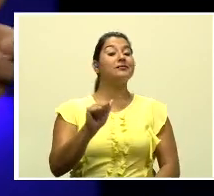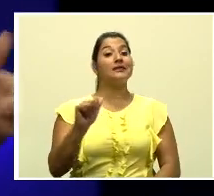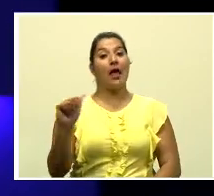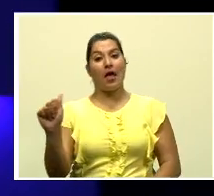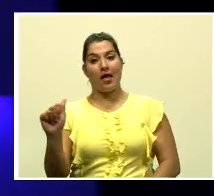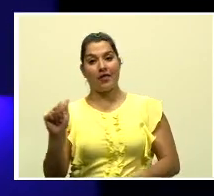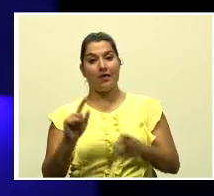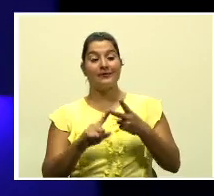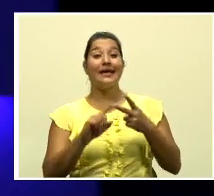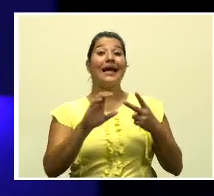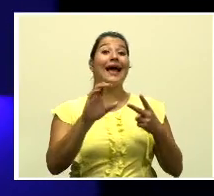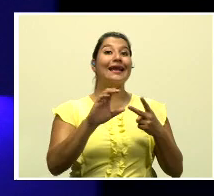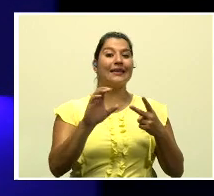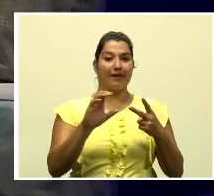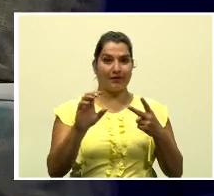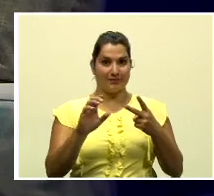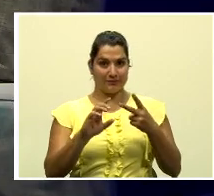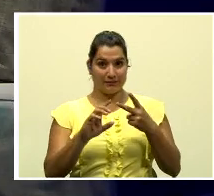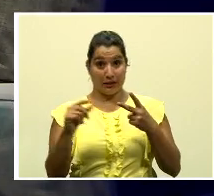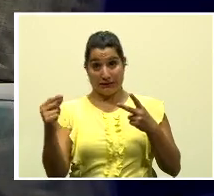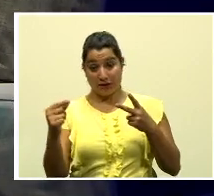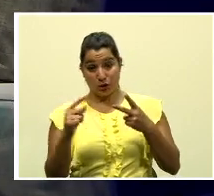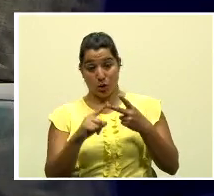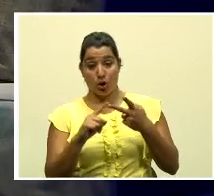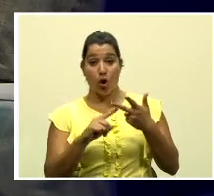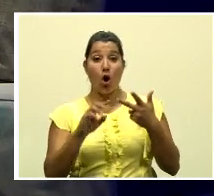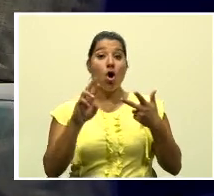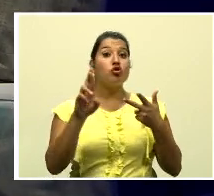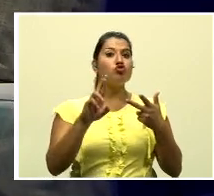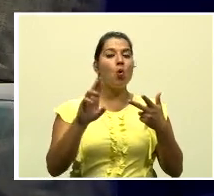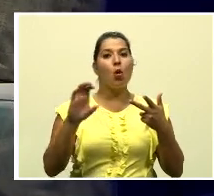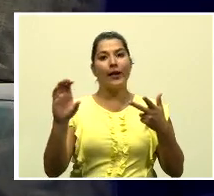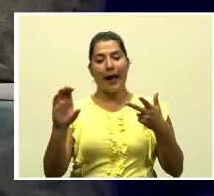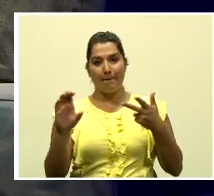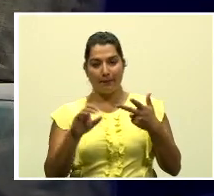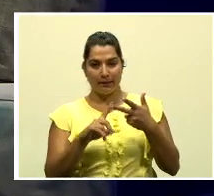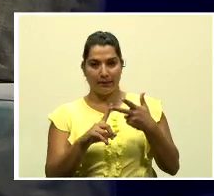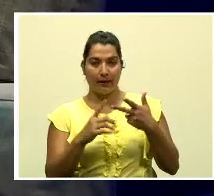el caso de Cartier-Bresson, que decíamos, de Robert Capa.